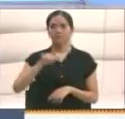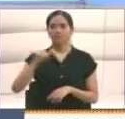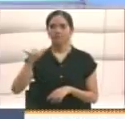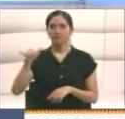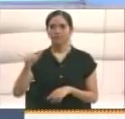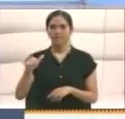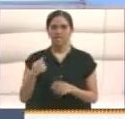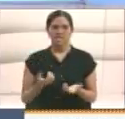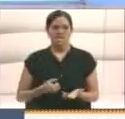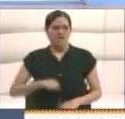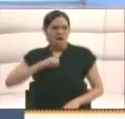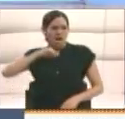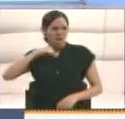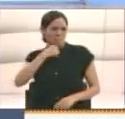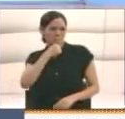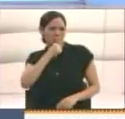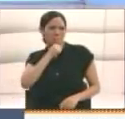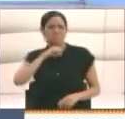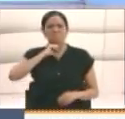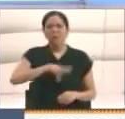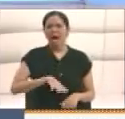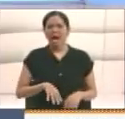Mentando madres, maldiciendo.